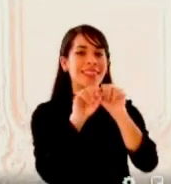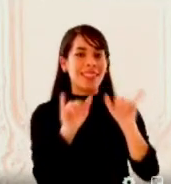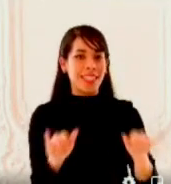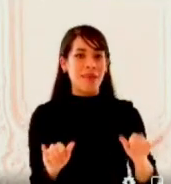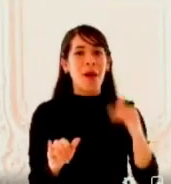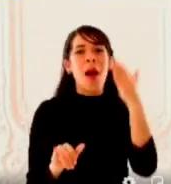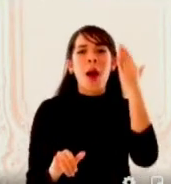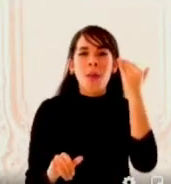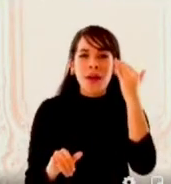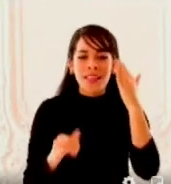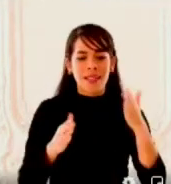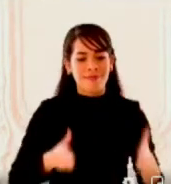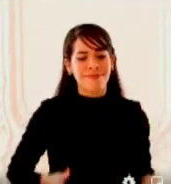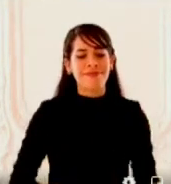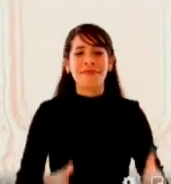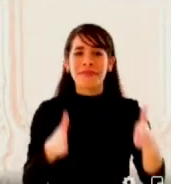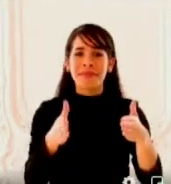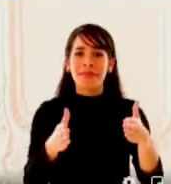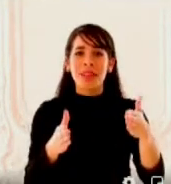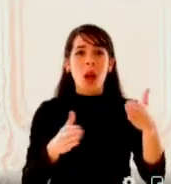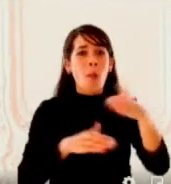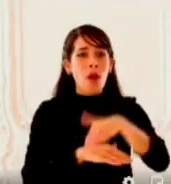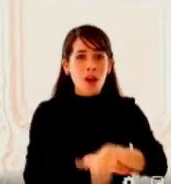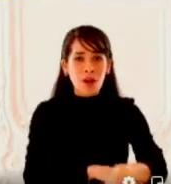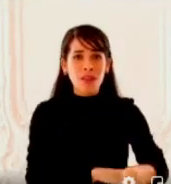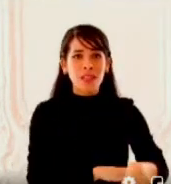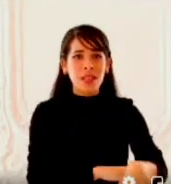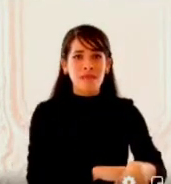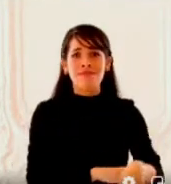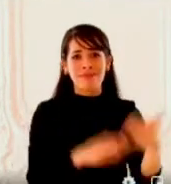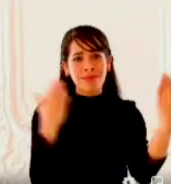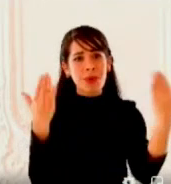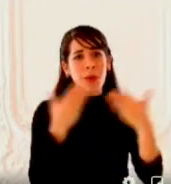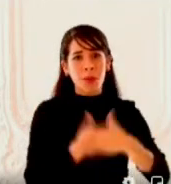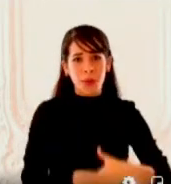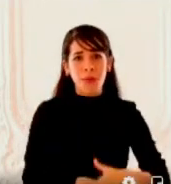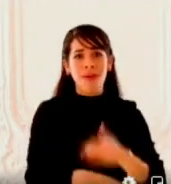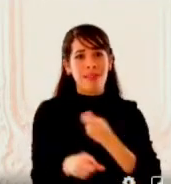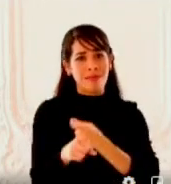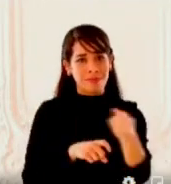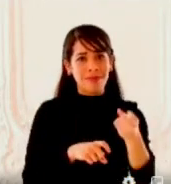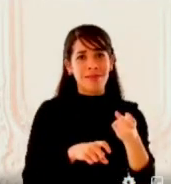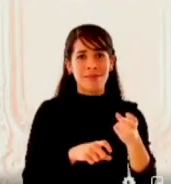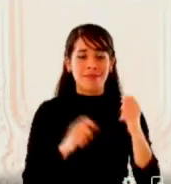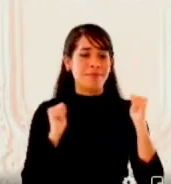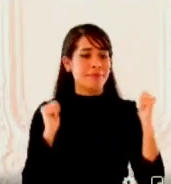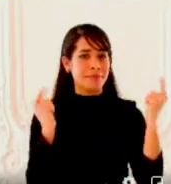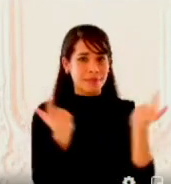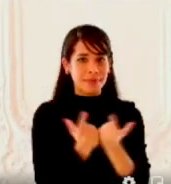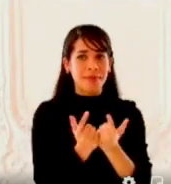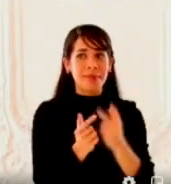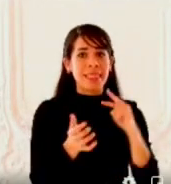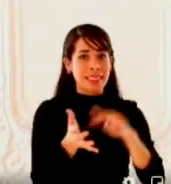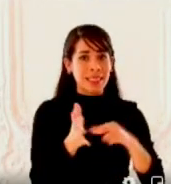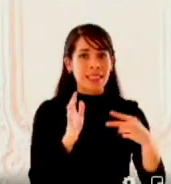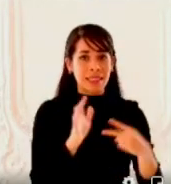noches y en cualquier momento que esto sea un problema de seguridad vial, pues nos afecta a todos. Así que es algo que vamos entonces a darle también